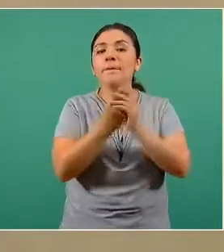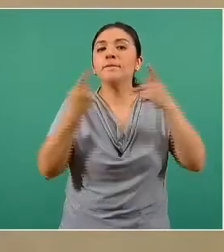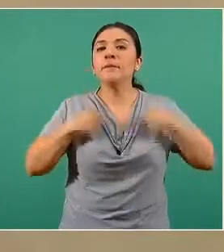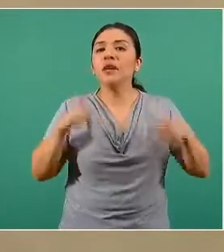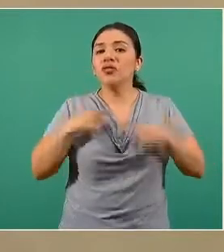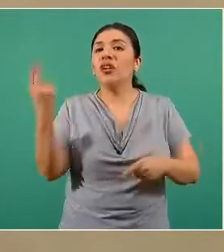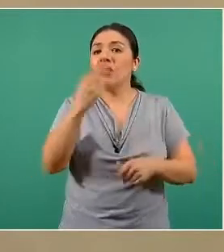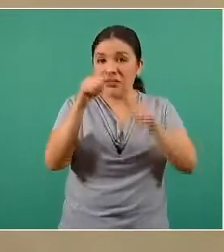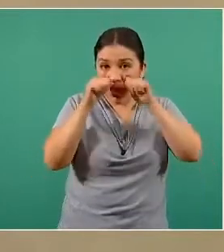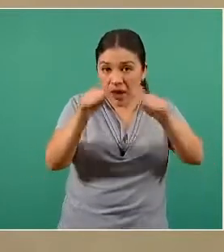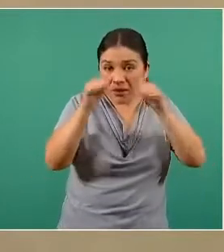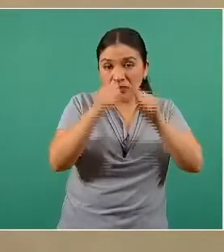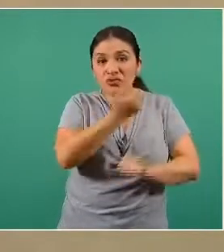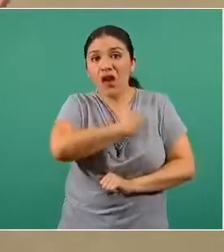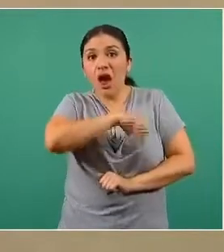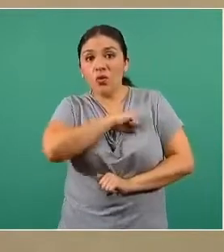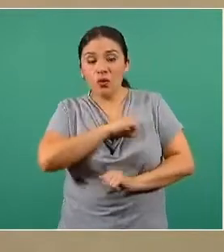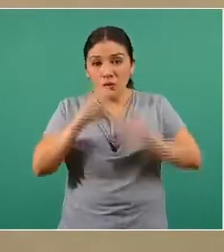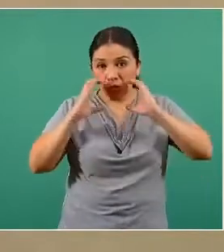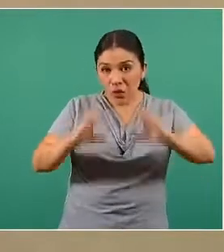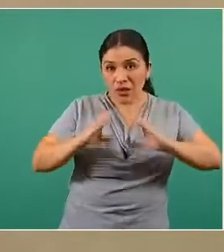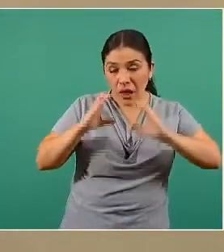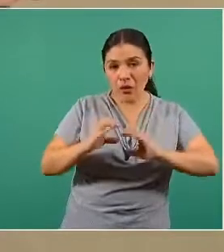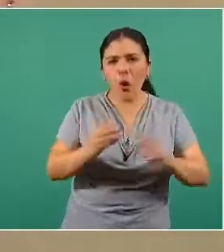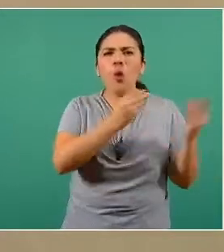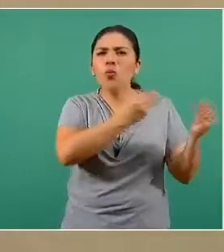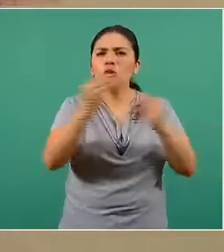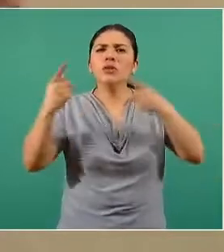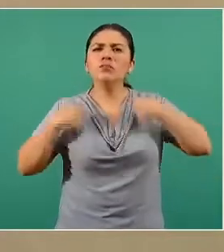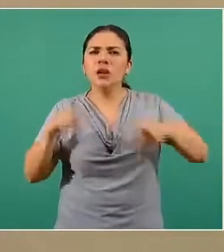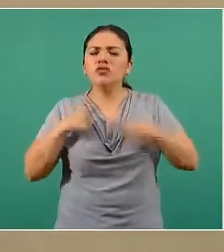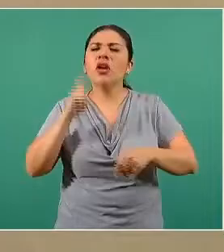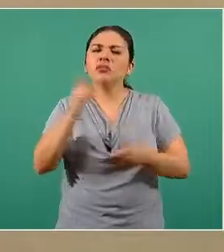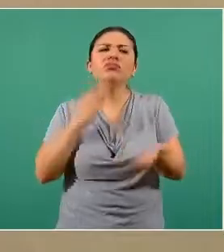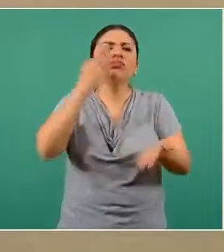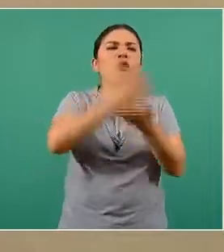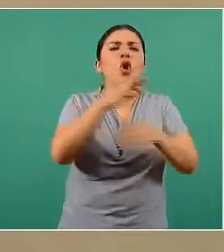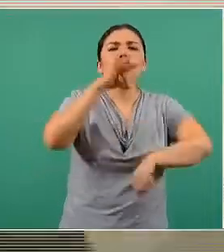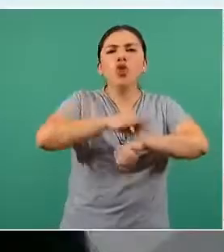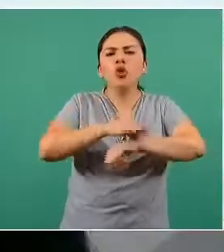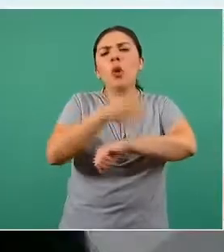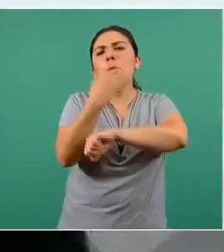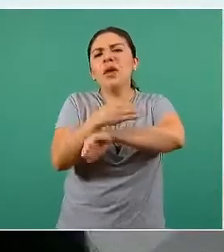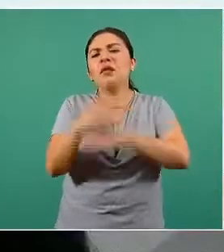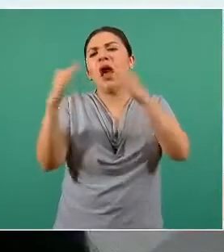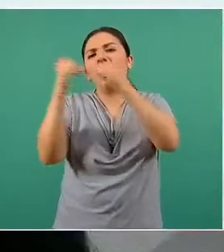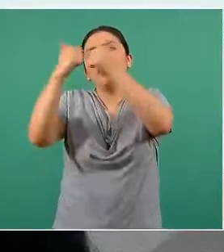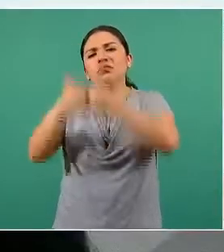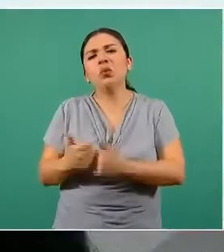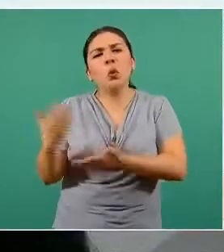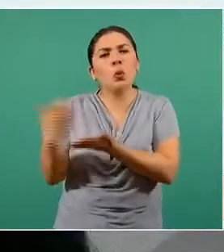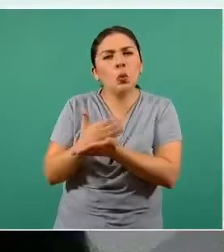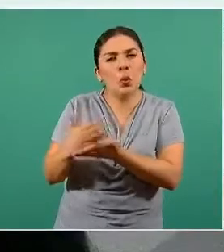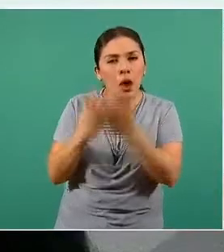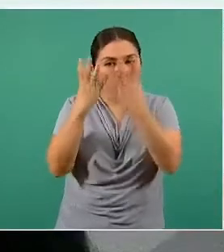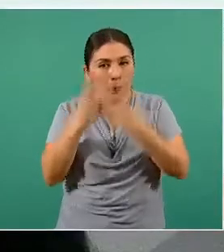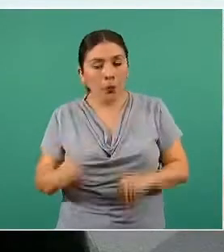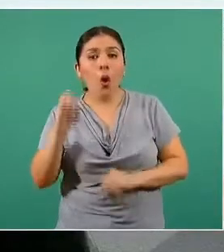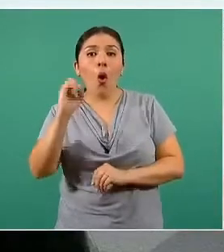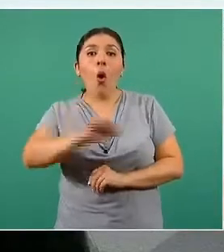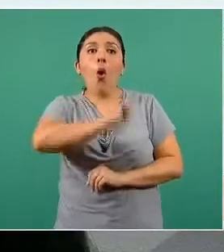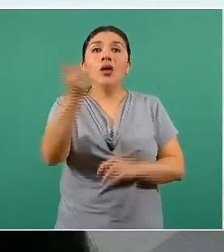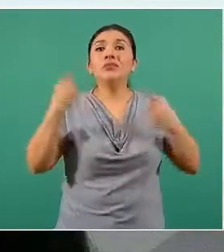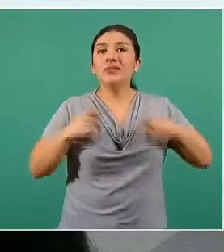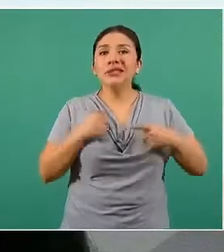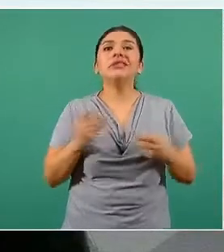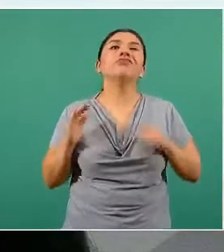requirieron de atención a su salud, muchas de ellas de forma ambulatoria y se recuperaron en casa, algunas de ellas